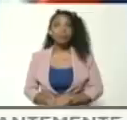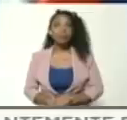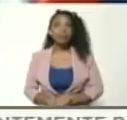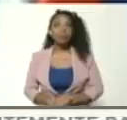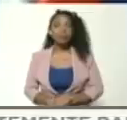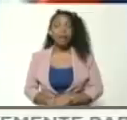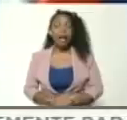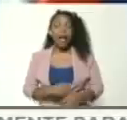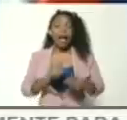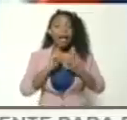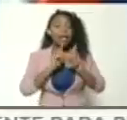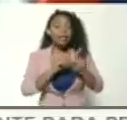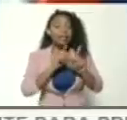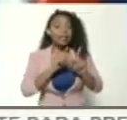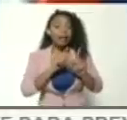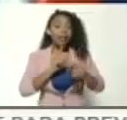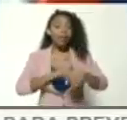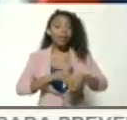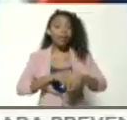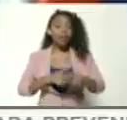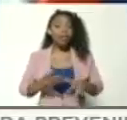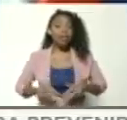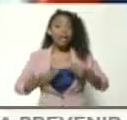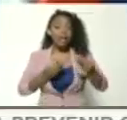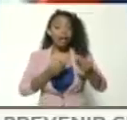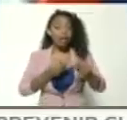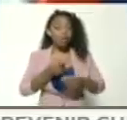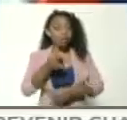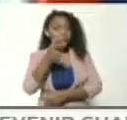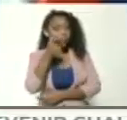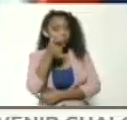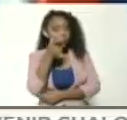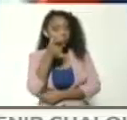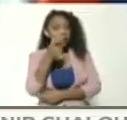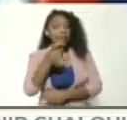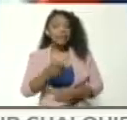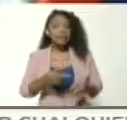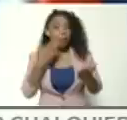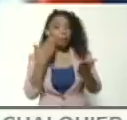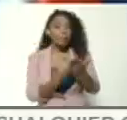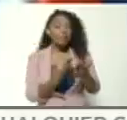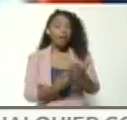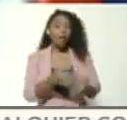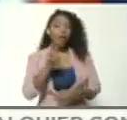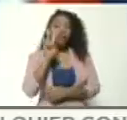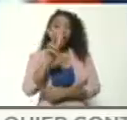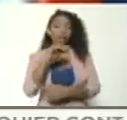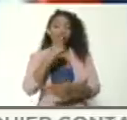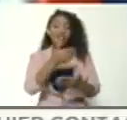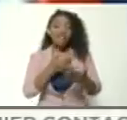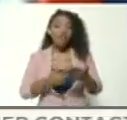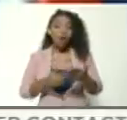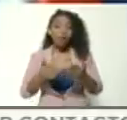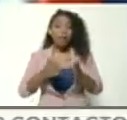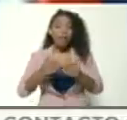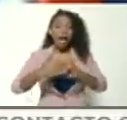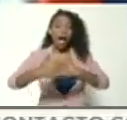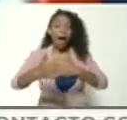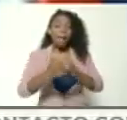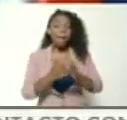Desde ese momento se ha dado seguimiento y por ende se han presentado dos informes de